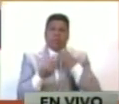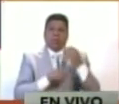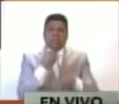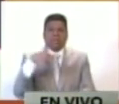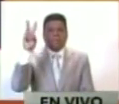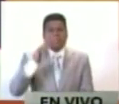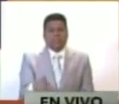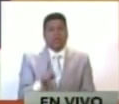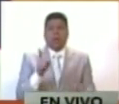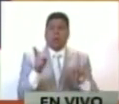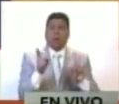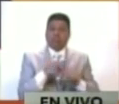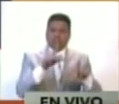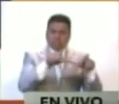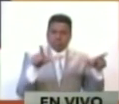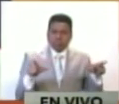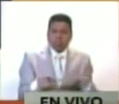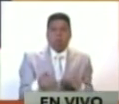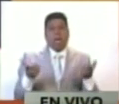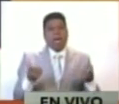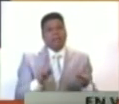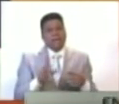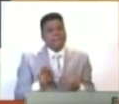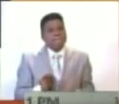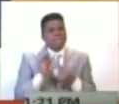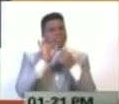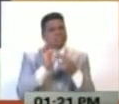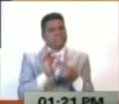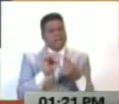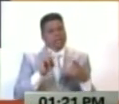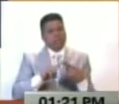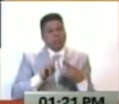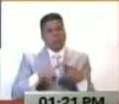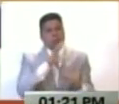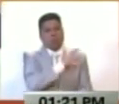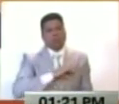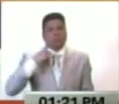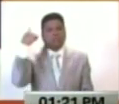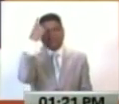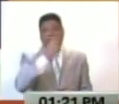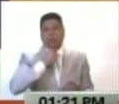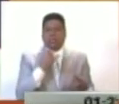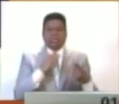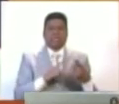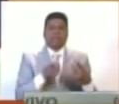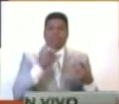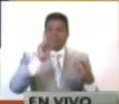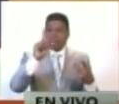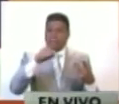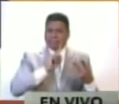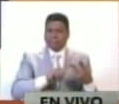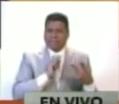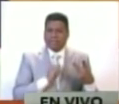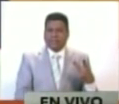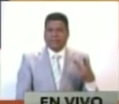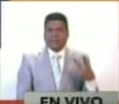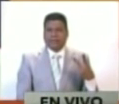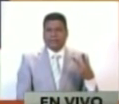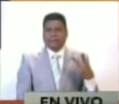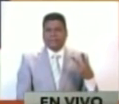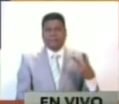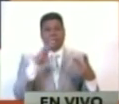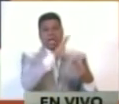un puesto como miembro no permanente del Consejo de Seguridad. Somos también, formamos parte del